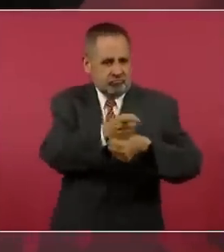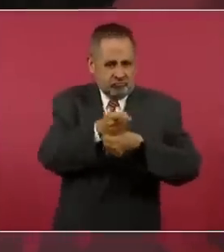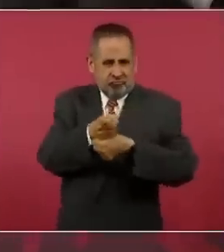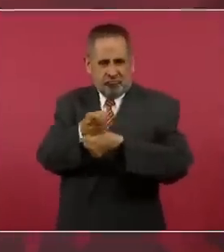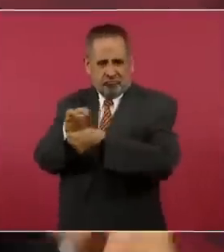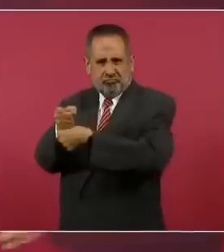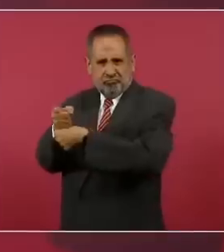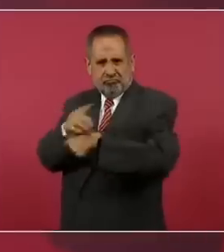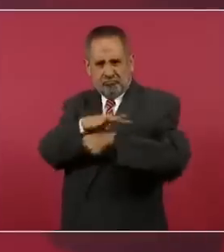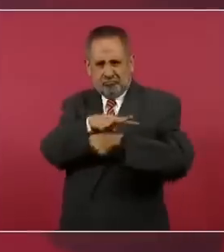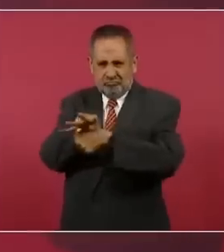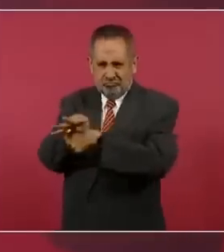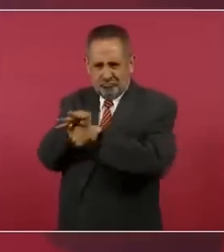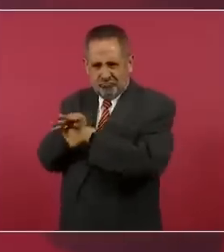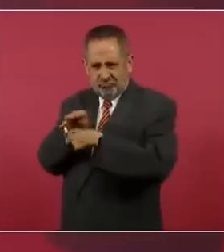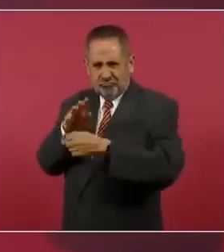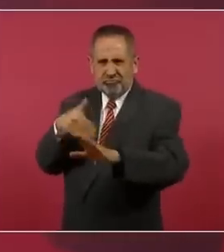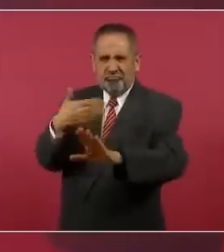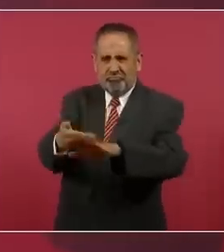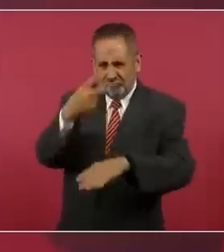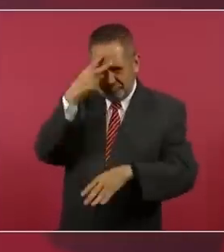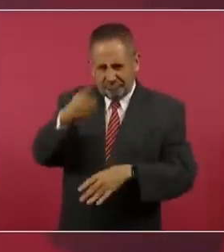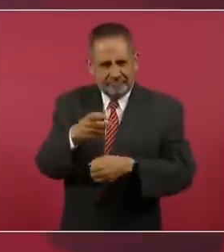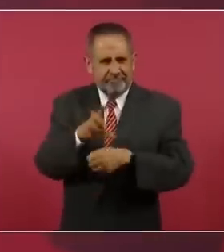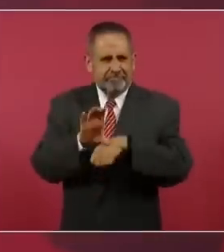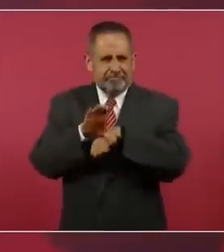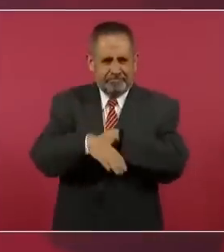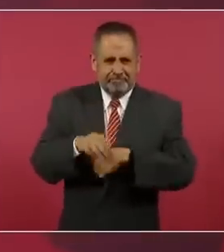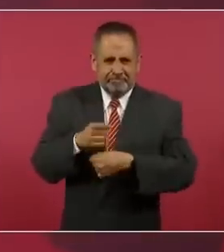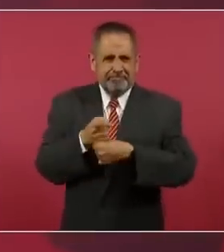acá, hacia nosotros, tanques.